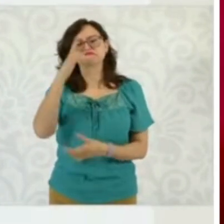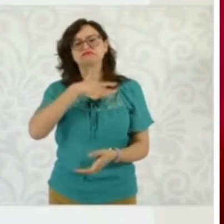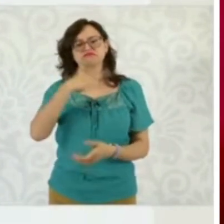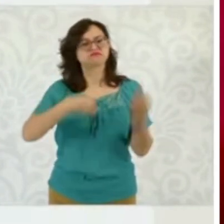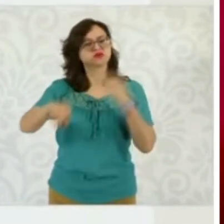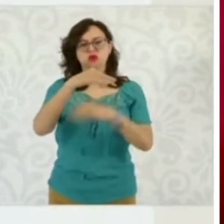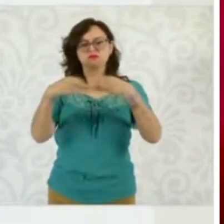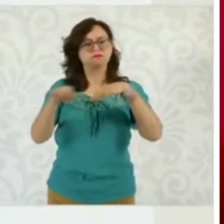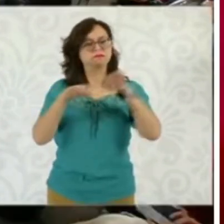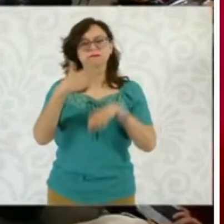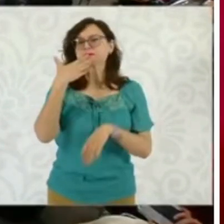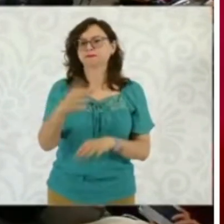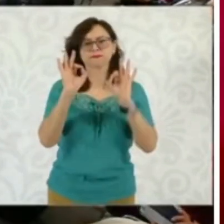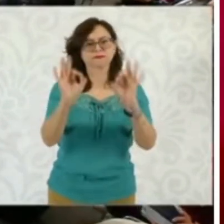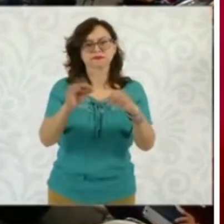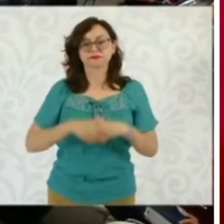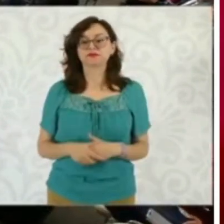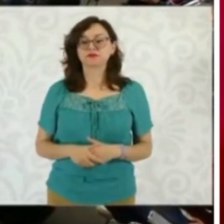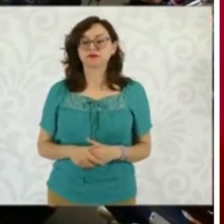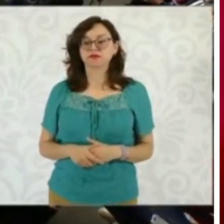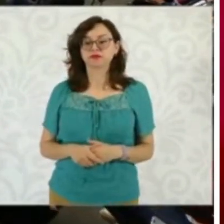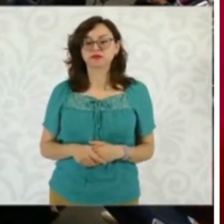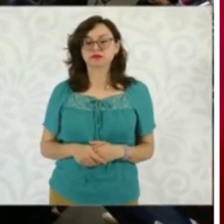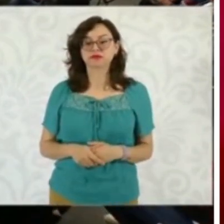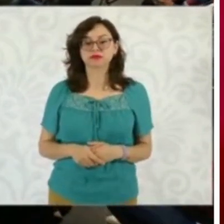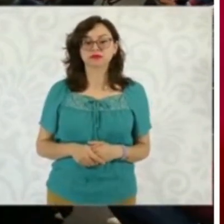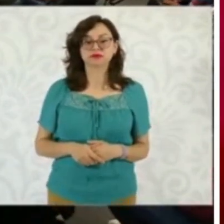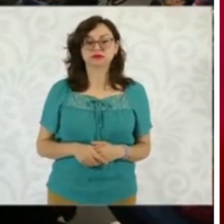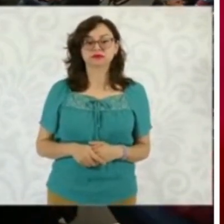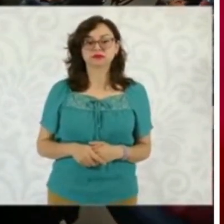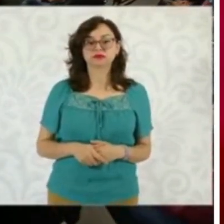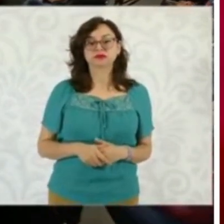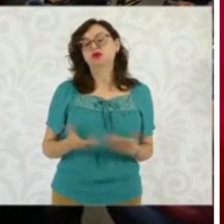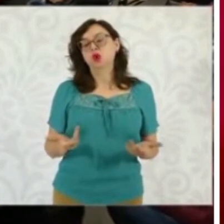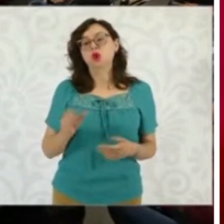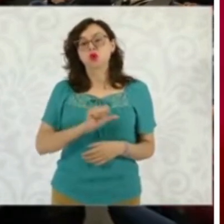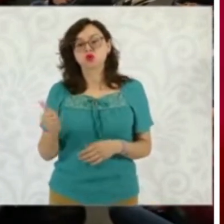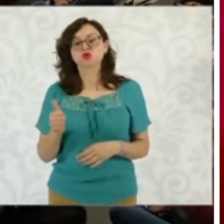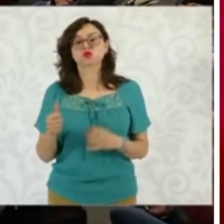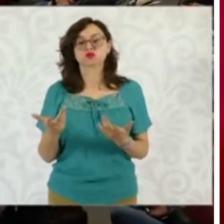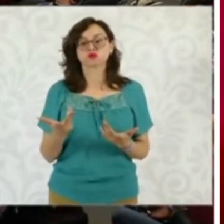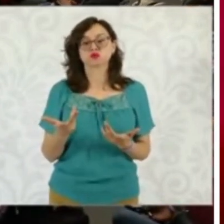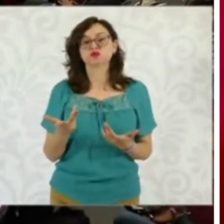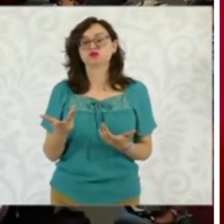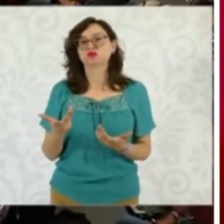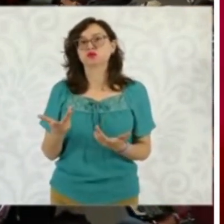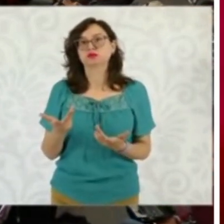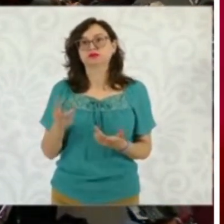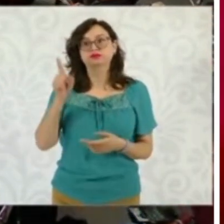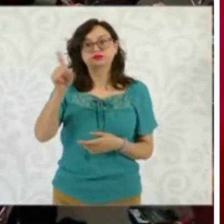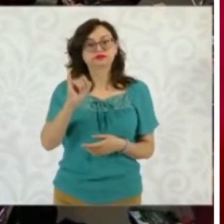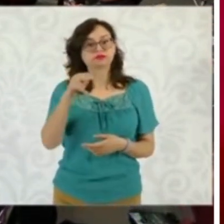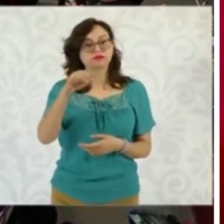buen trabajo. Gracias. Y por último, sabemos, ya lo acabo de mencionar, no puede hacer promoción, dijo el INE,